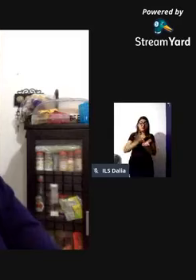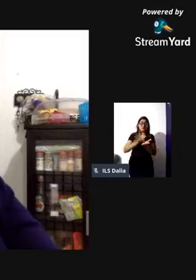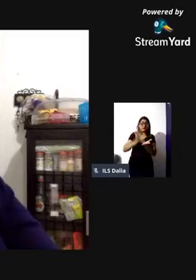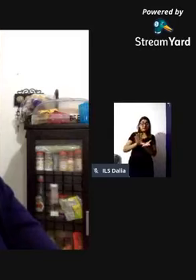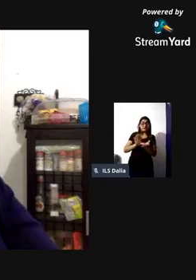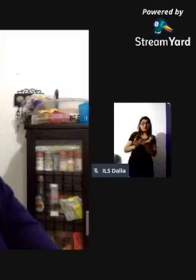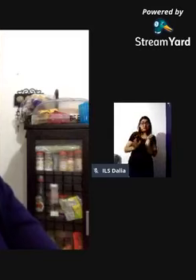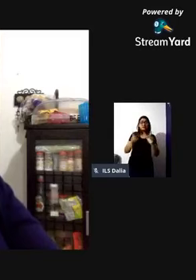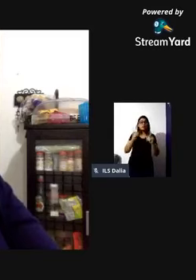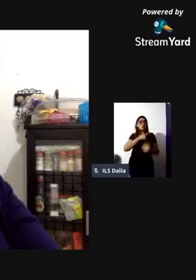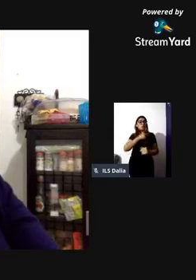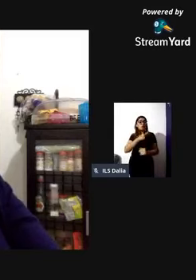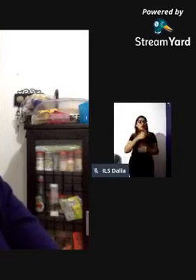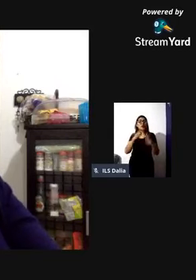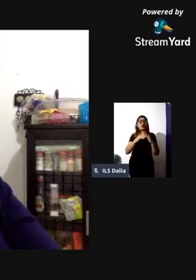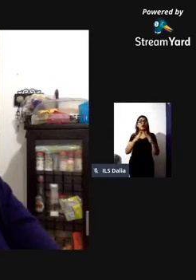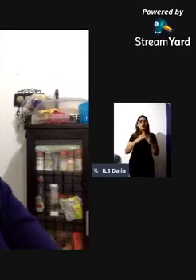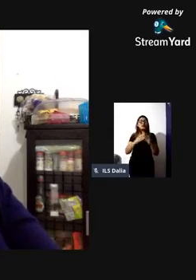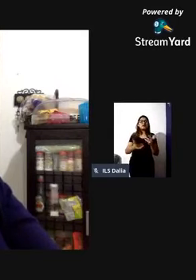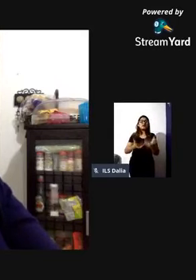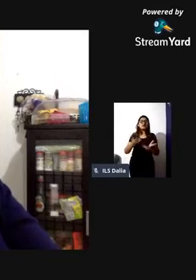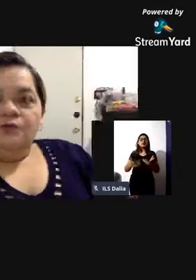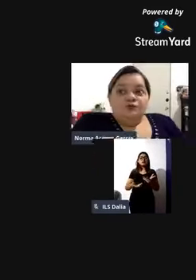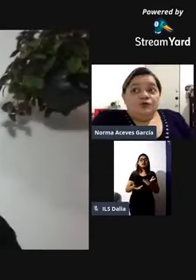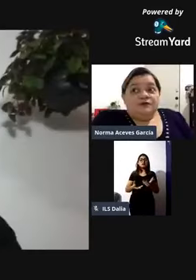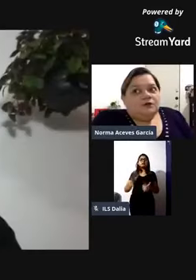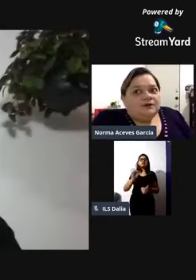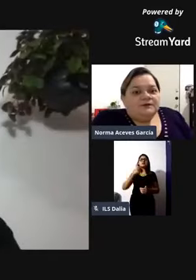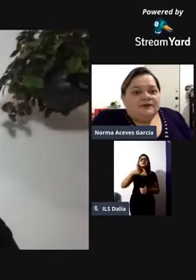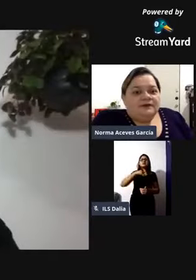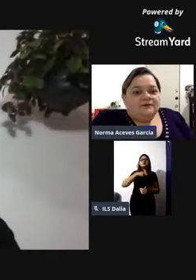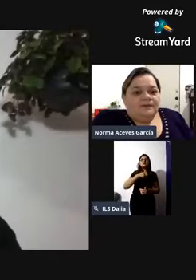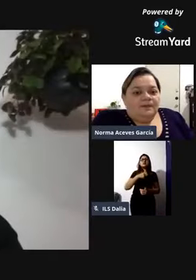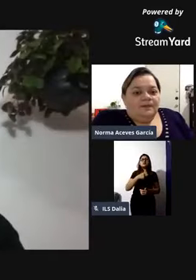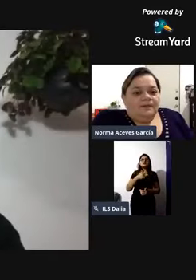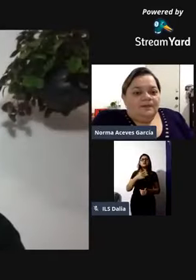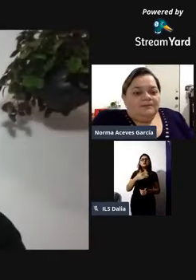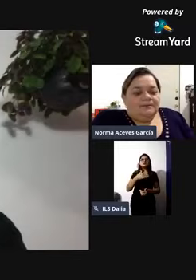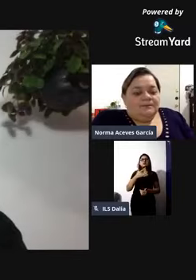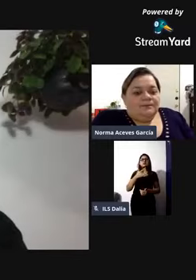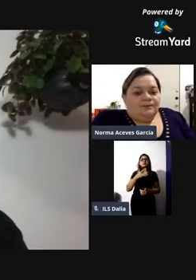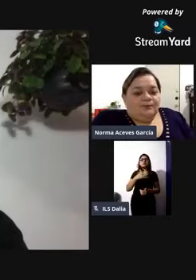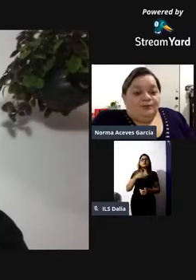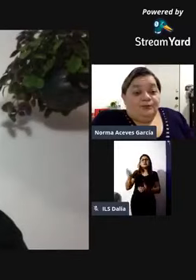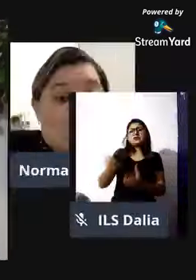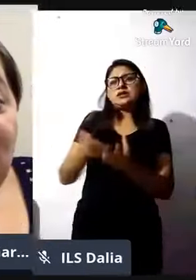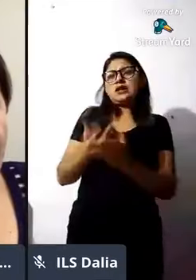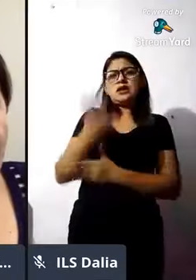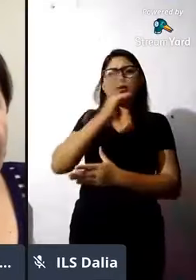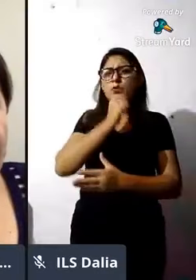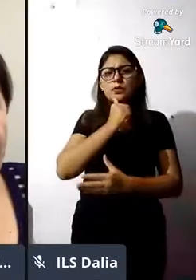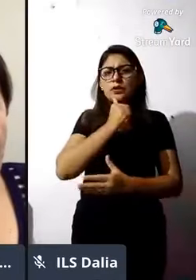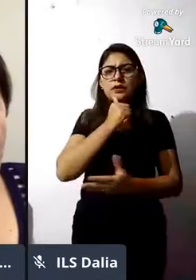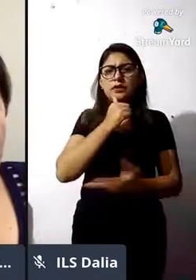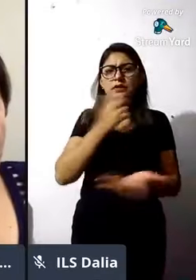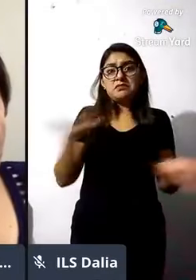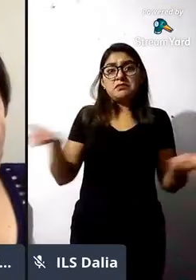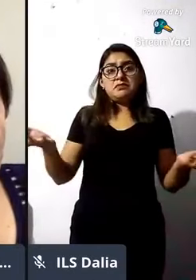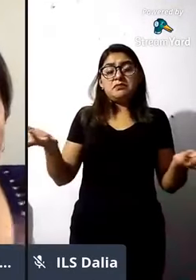solas en su casa y que de pronto decimos, pues es que no puede salir. Pues